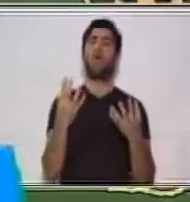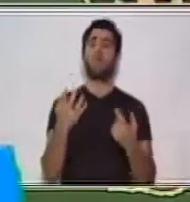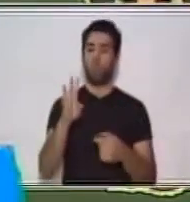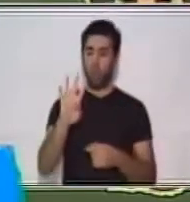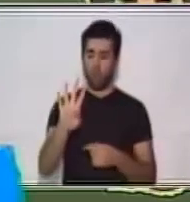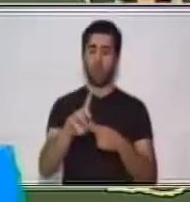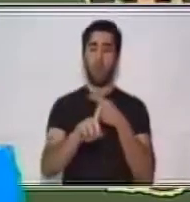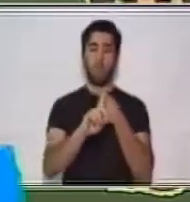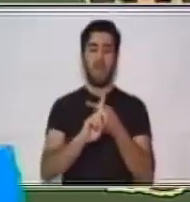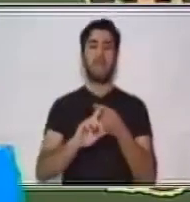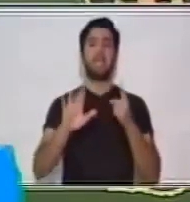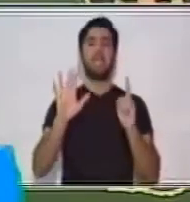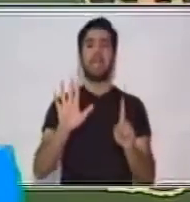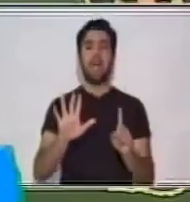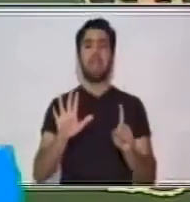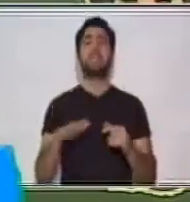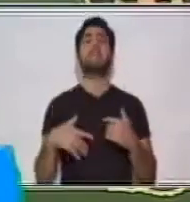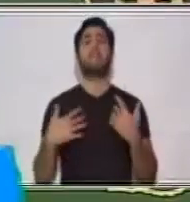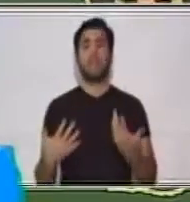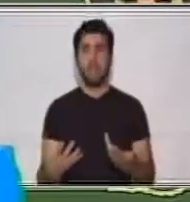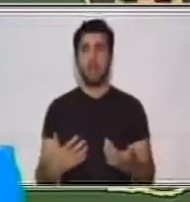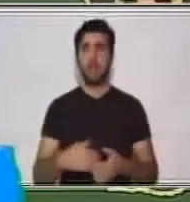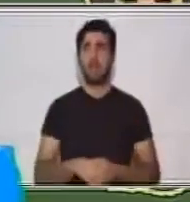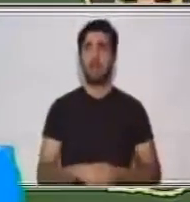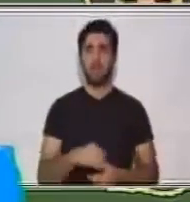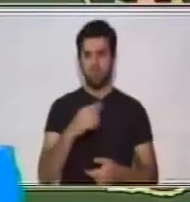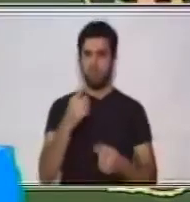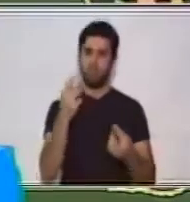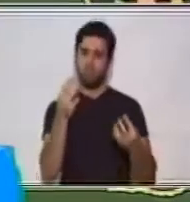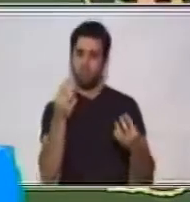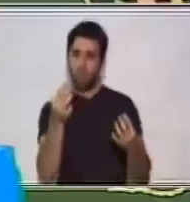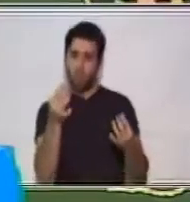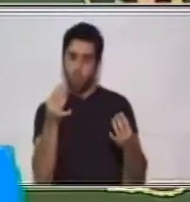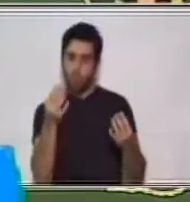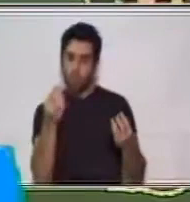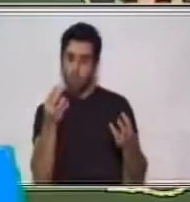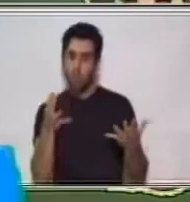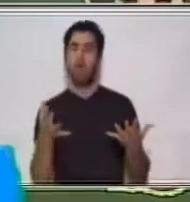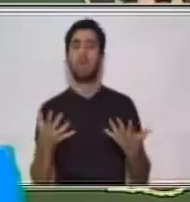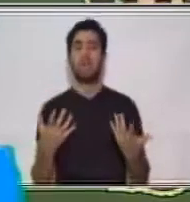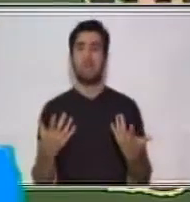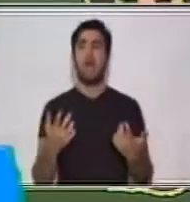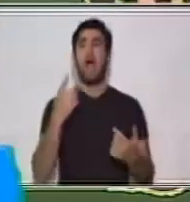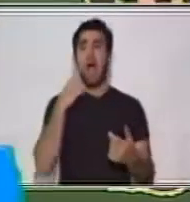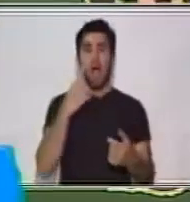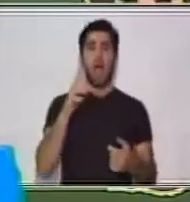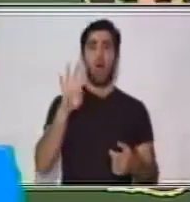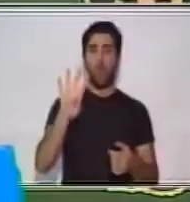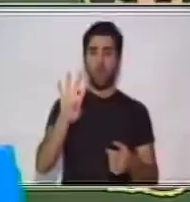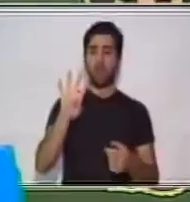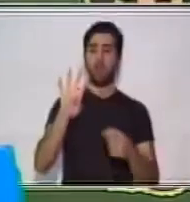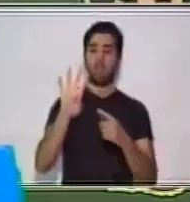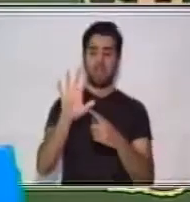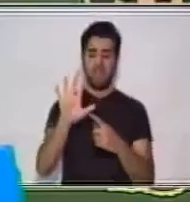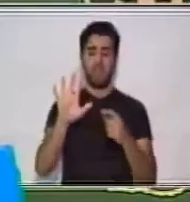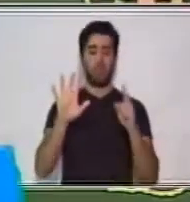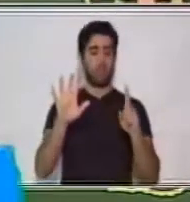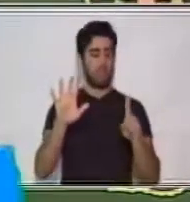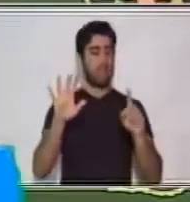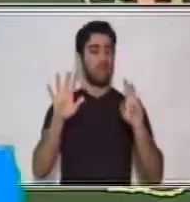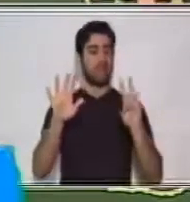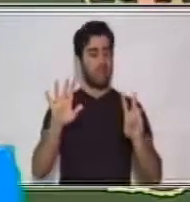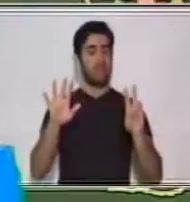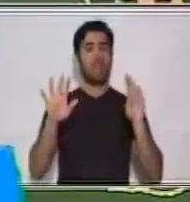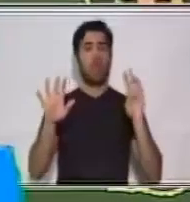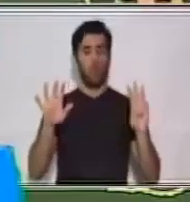4 más 6. A ver, la habilidad numérica ahí. 6, 7, 8, 9, 10.